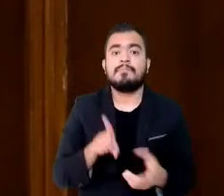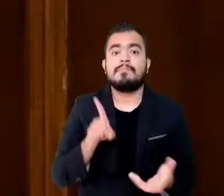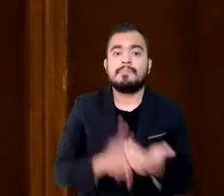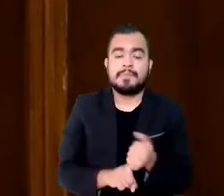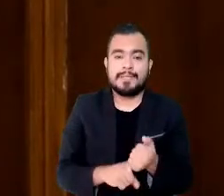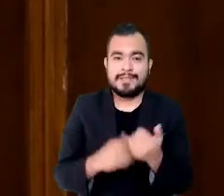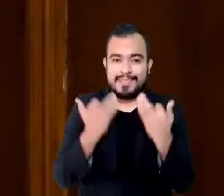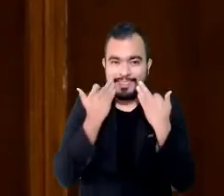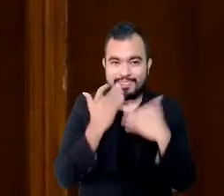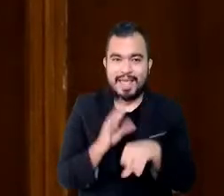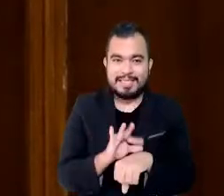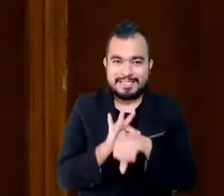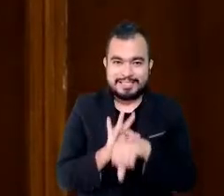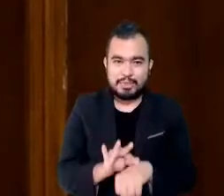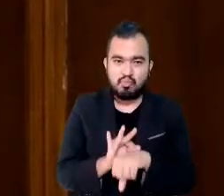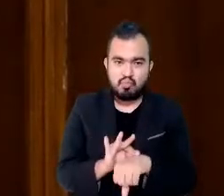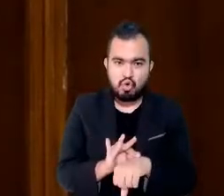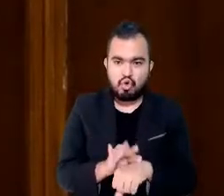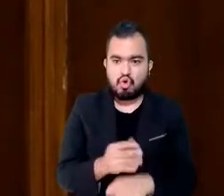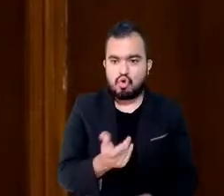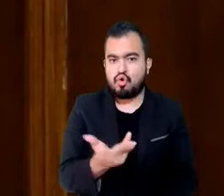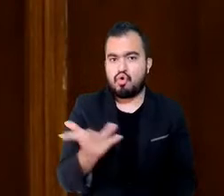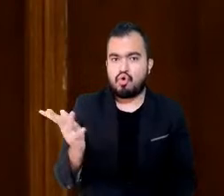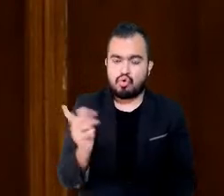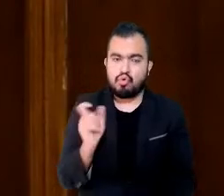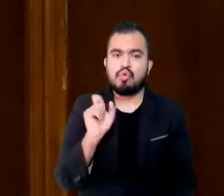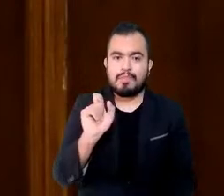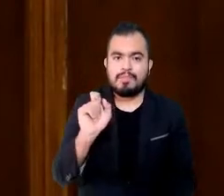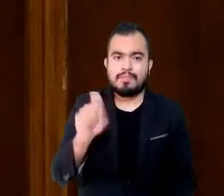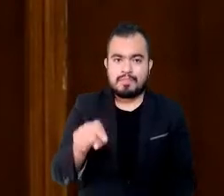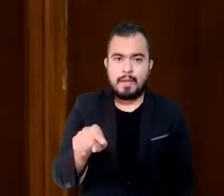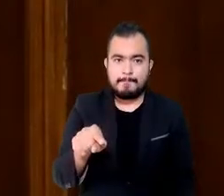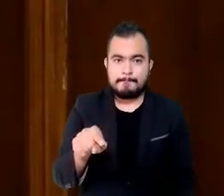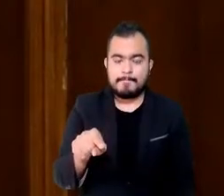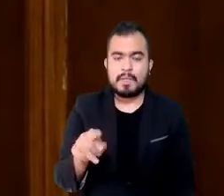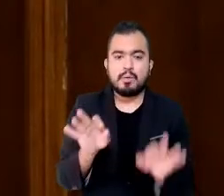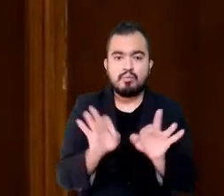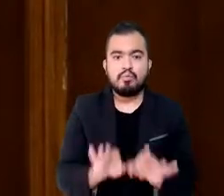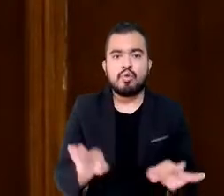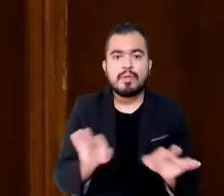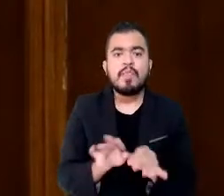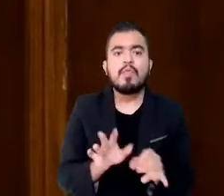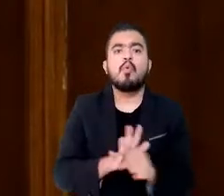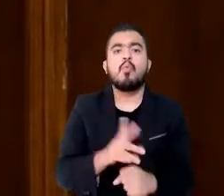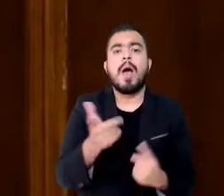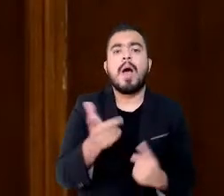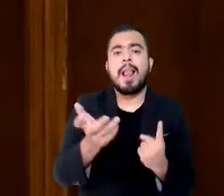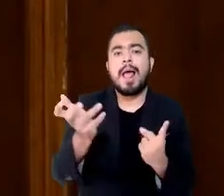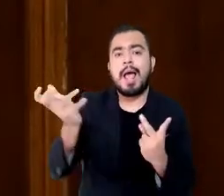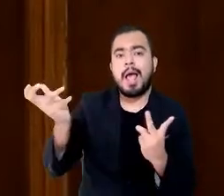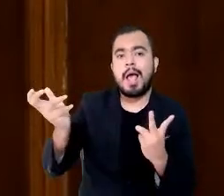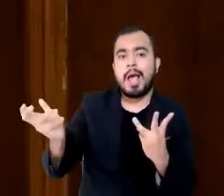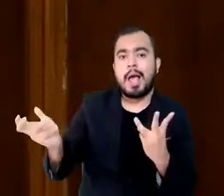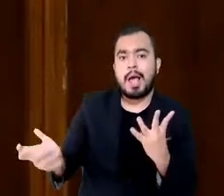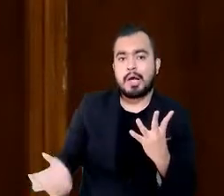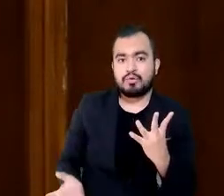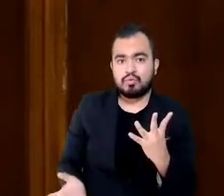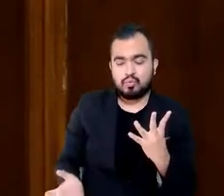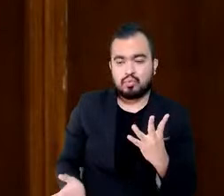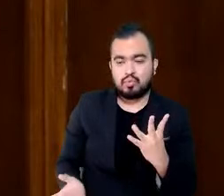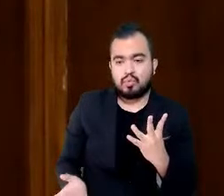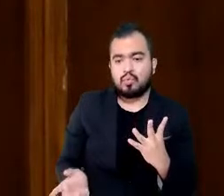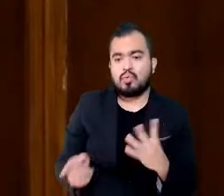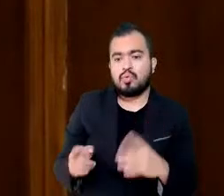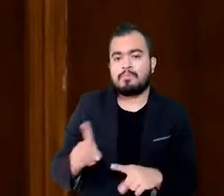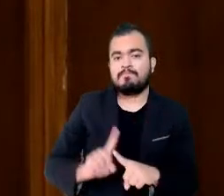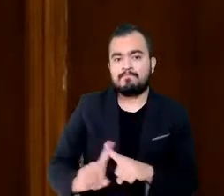los testimonios recibidos, también vale destacar las acciones importantes que se han realizado en